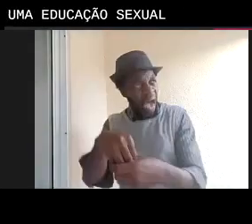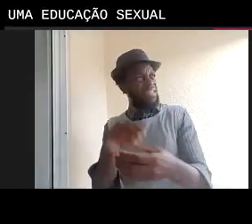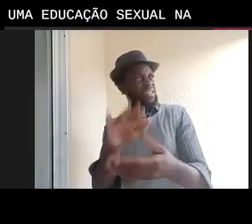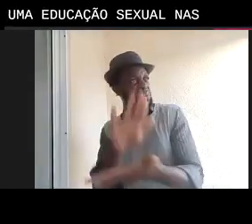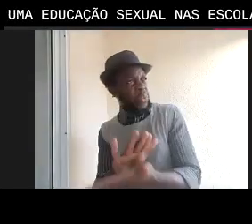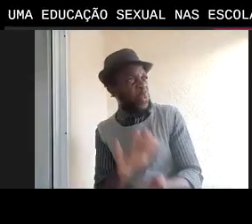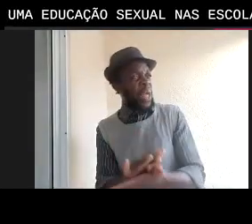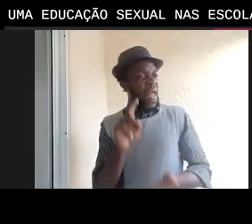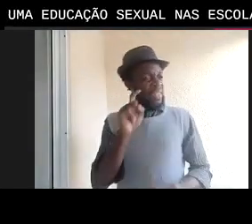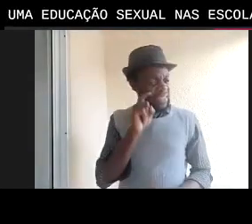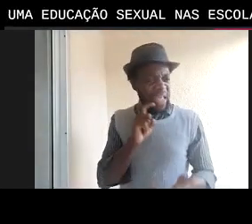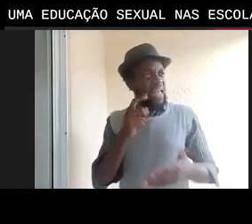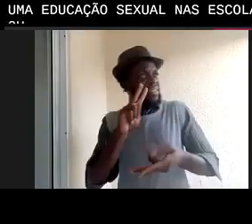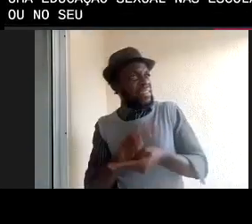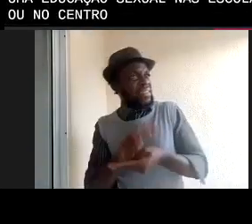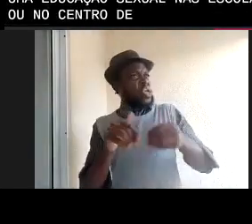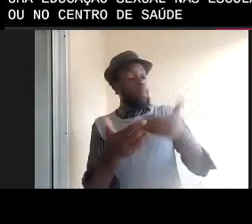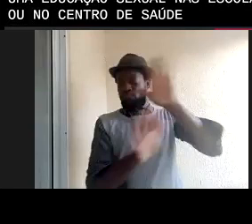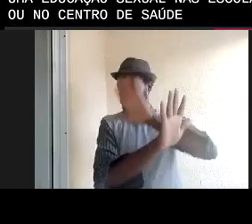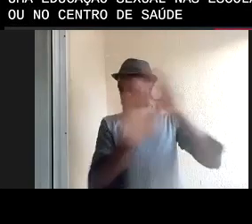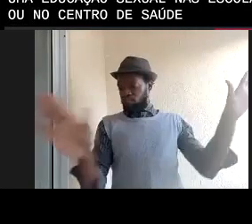en los centros de salud.